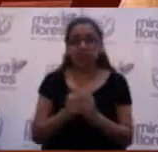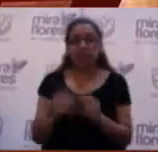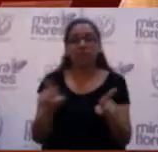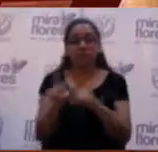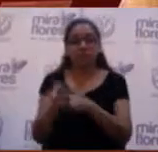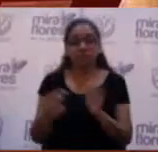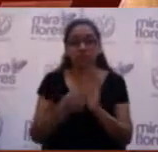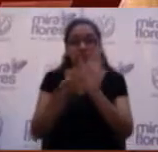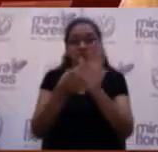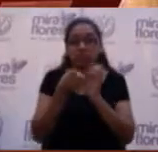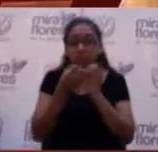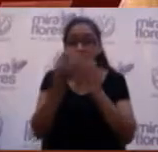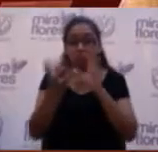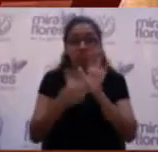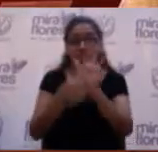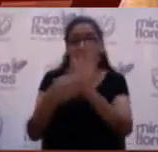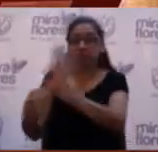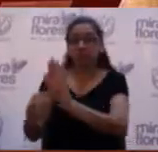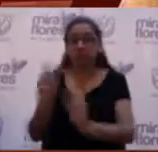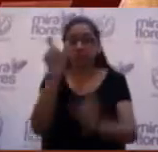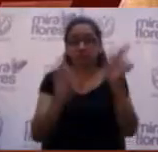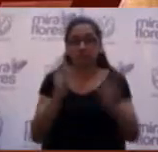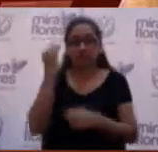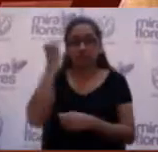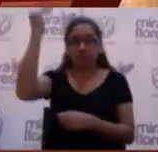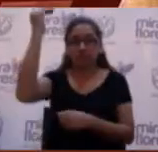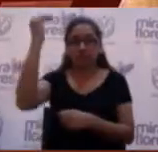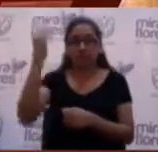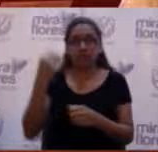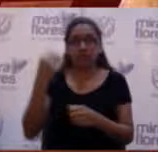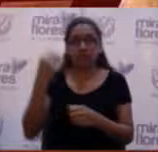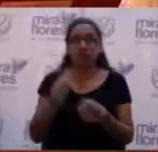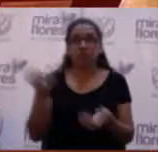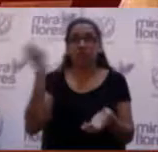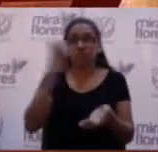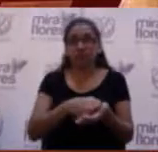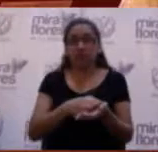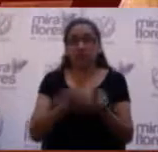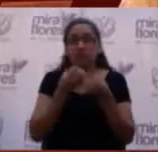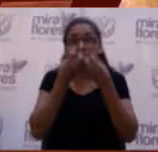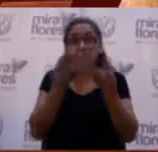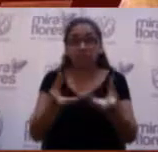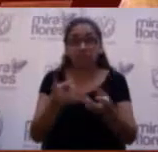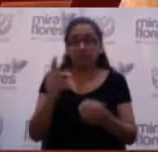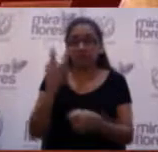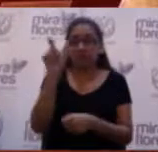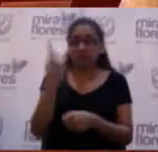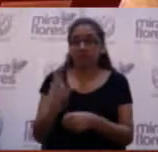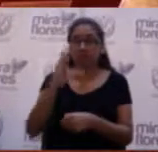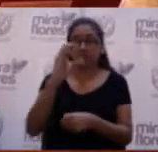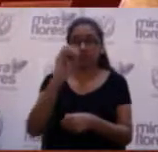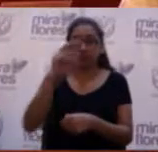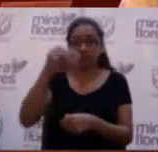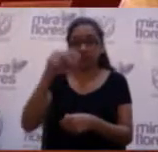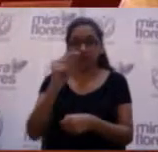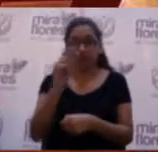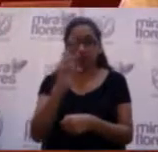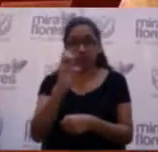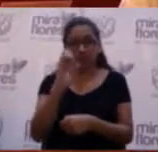mostrando en los adultos mayores. Reitero entonces, aprovechando que está el doctor Contreras acá, que exista